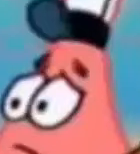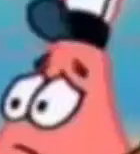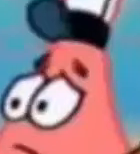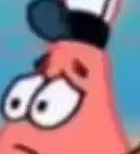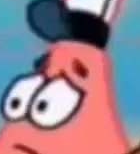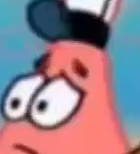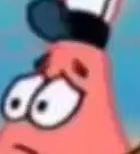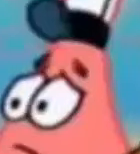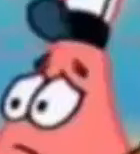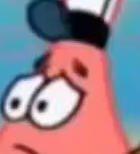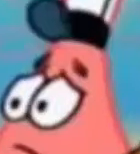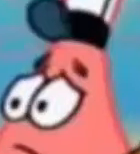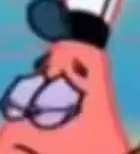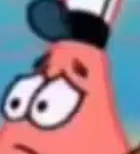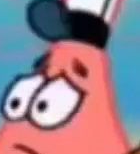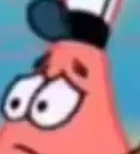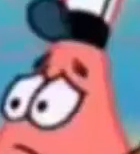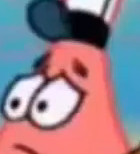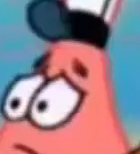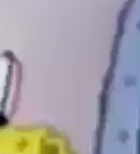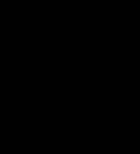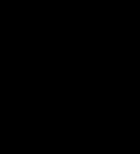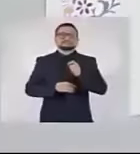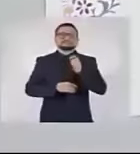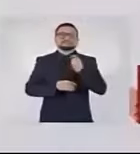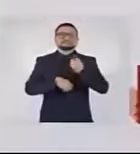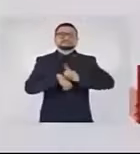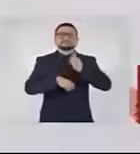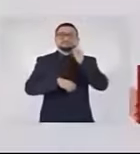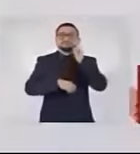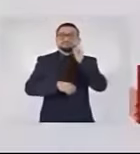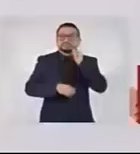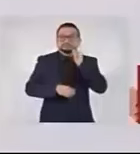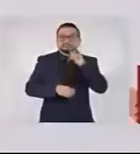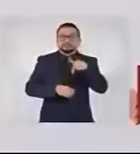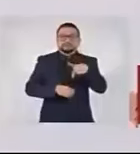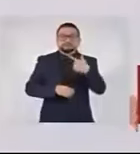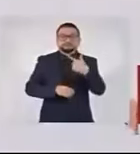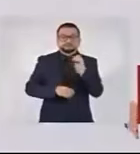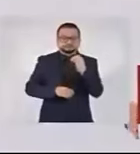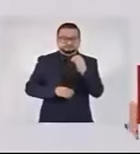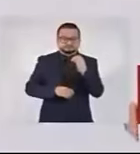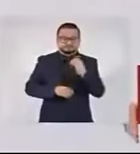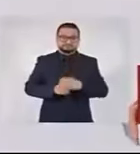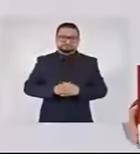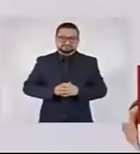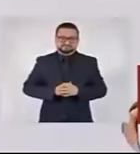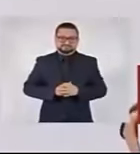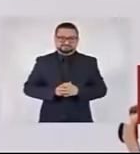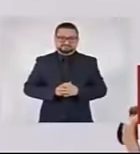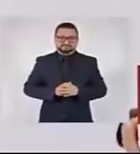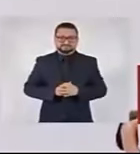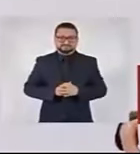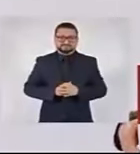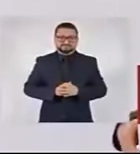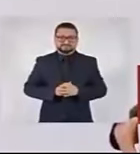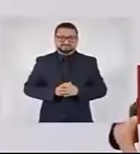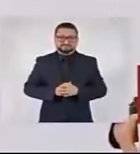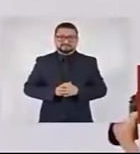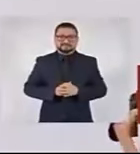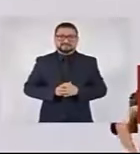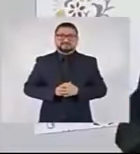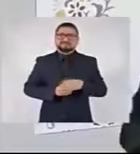Oye amigo vienes de tontolandia y para culminar en México siguen criticando el actuar de la nueva